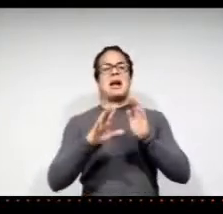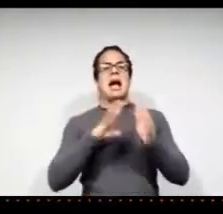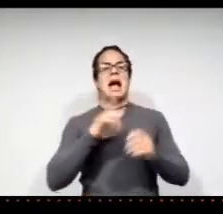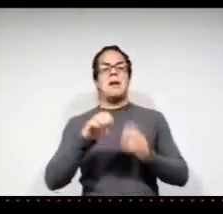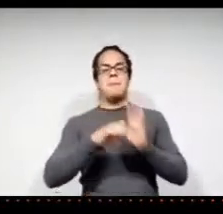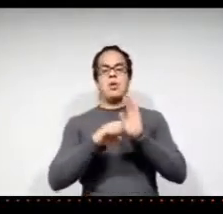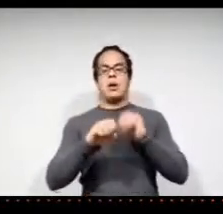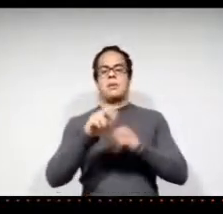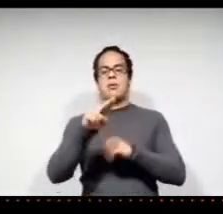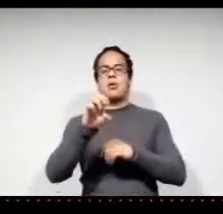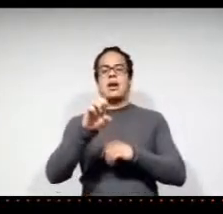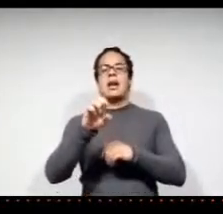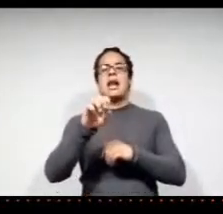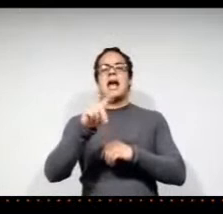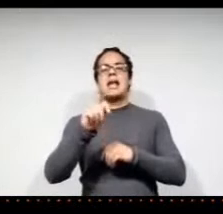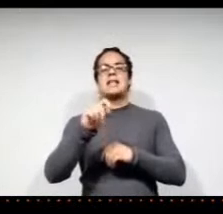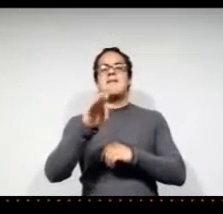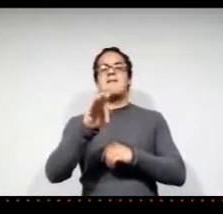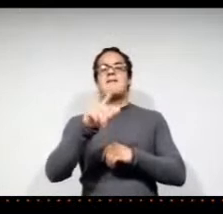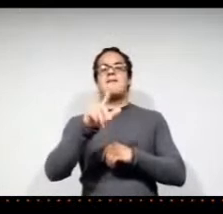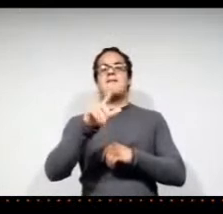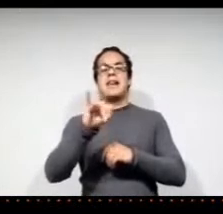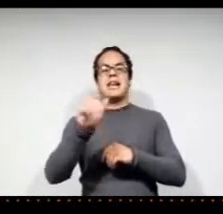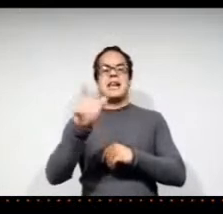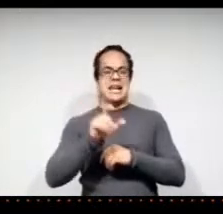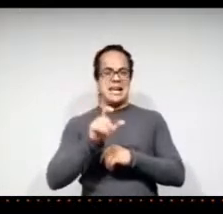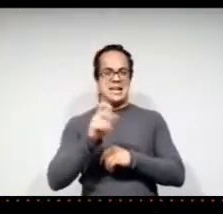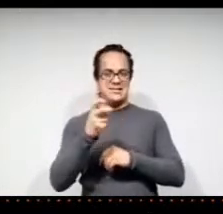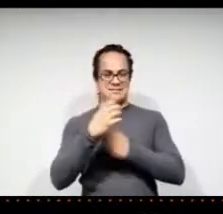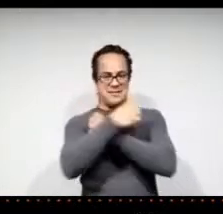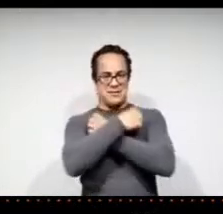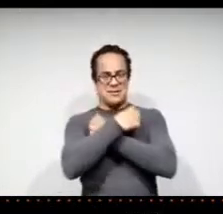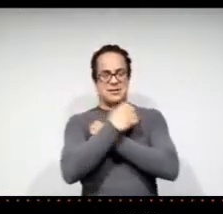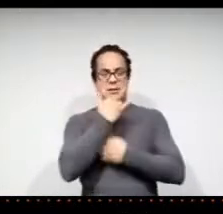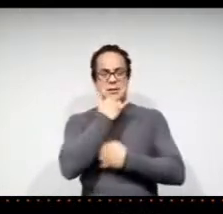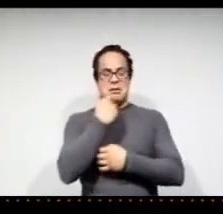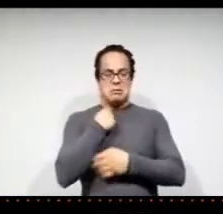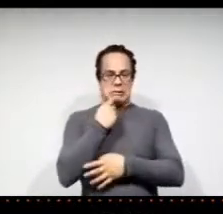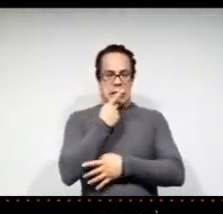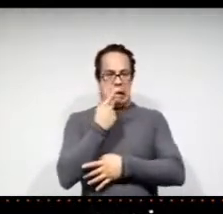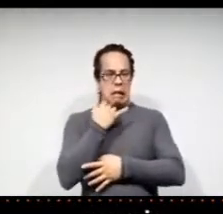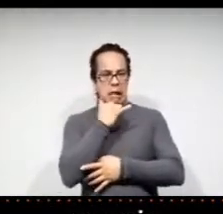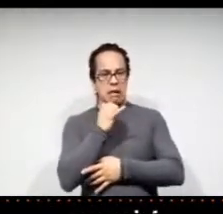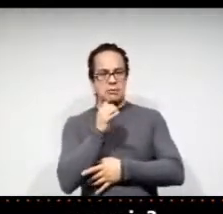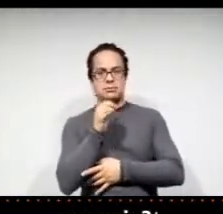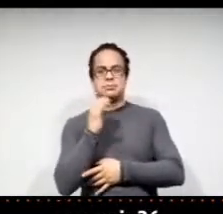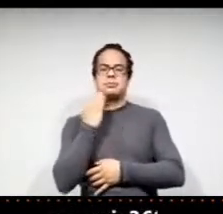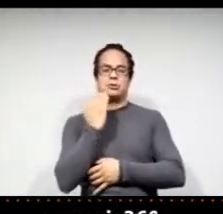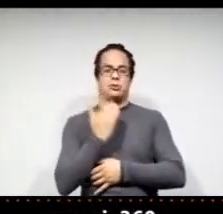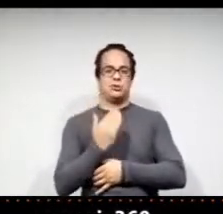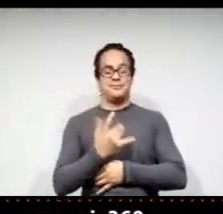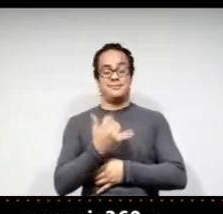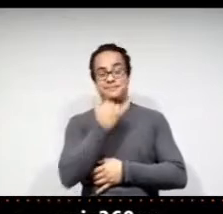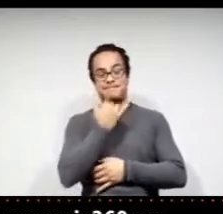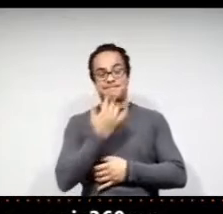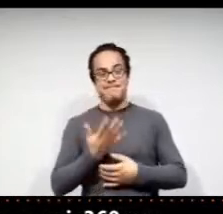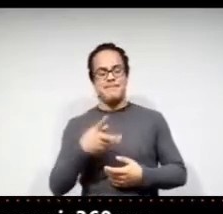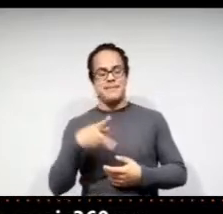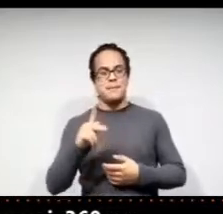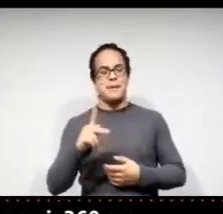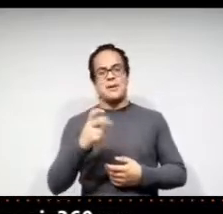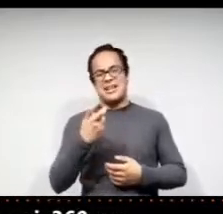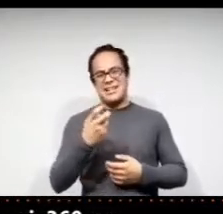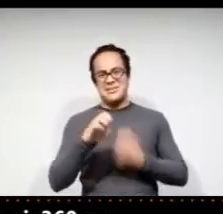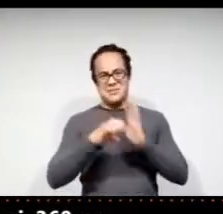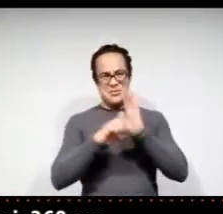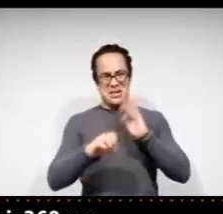Netflix educación, ¿no? Perdónenme, me enredé ahí por querer hacer una palabra nueva. En términos de, ok, tengo